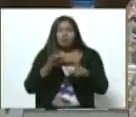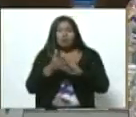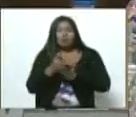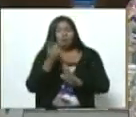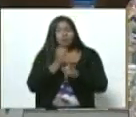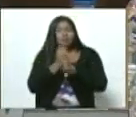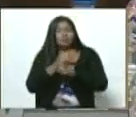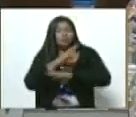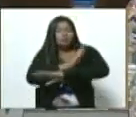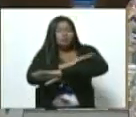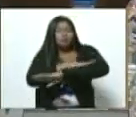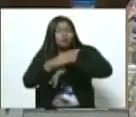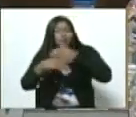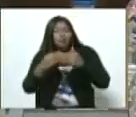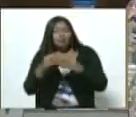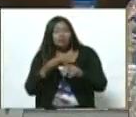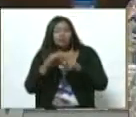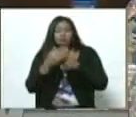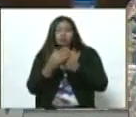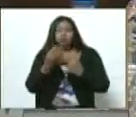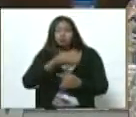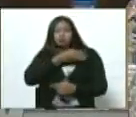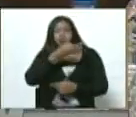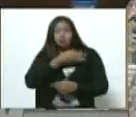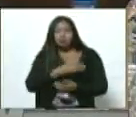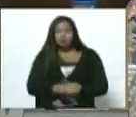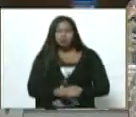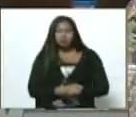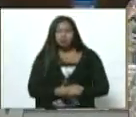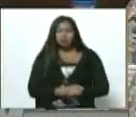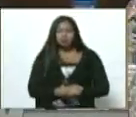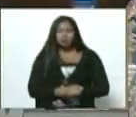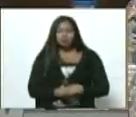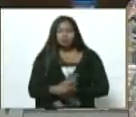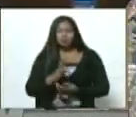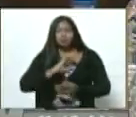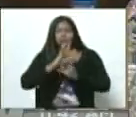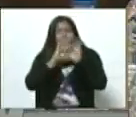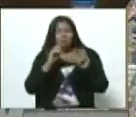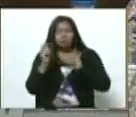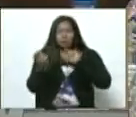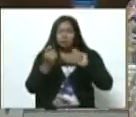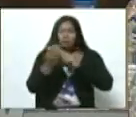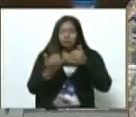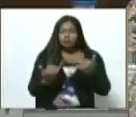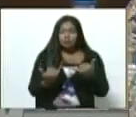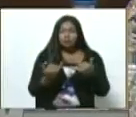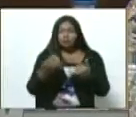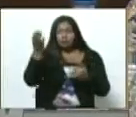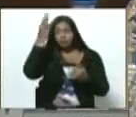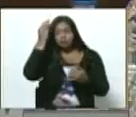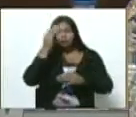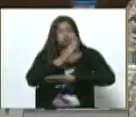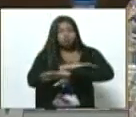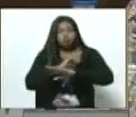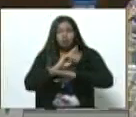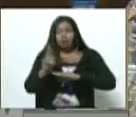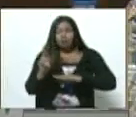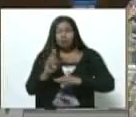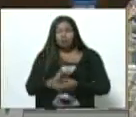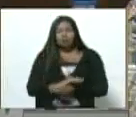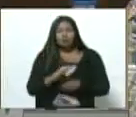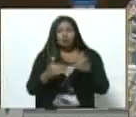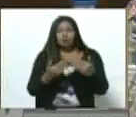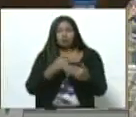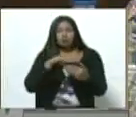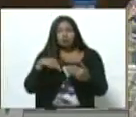competencia moral o el reconocimiento social. Y en eso es lo que vamos a discutir ahora en el Consejo Moral Republicano, esta